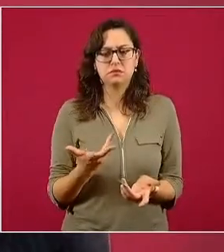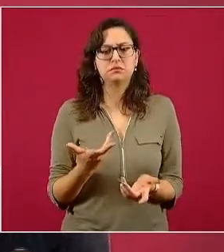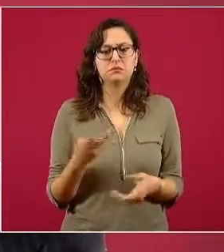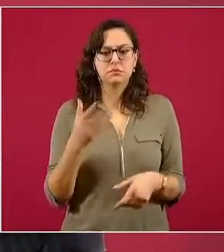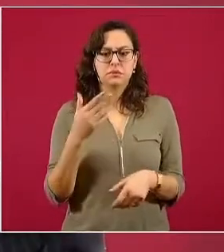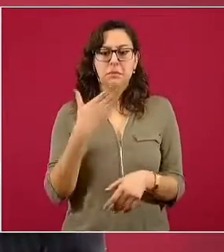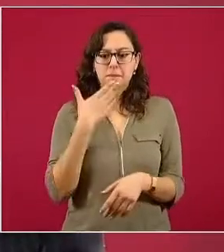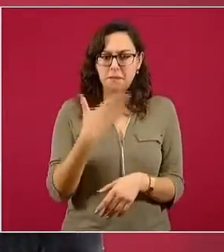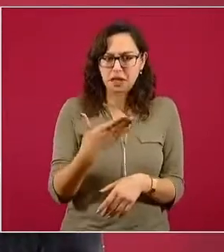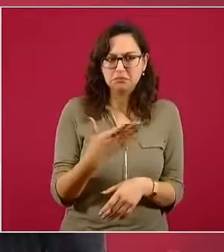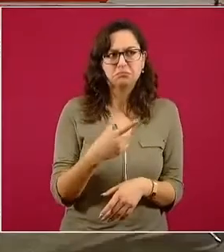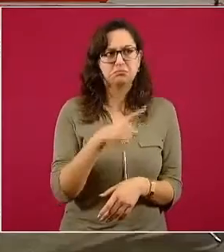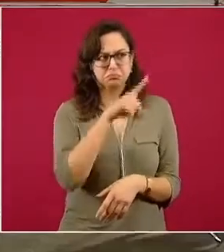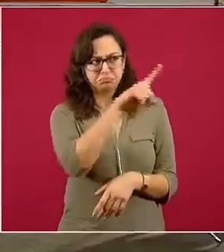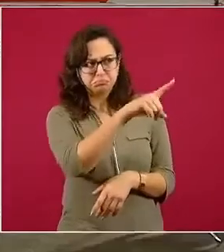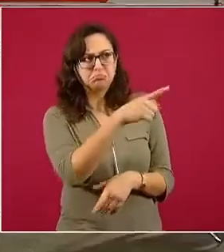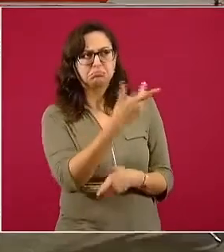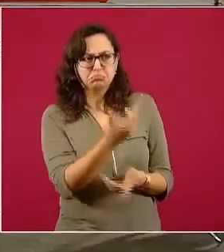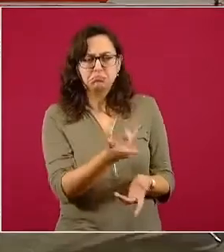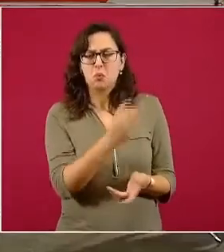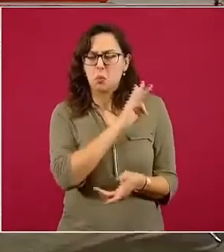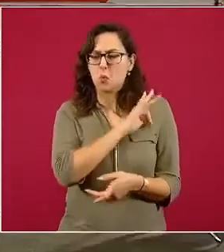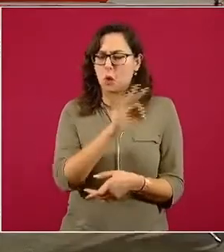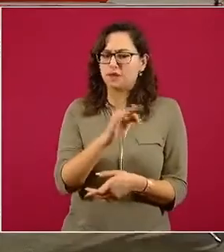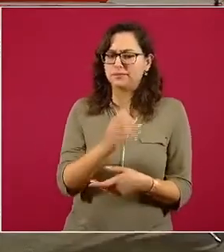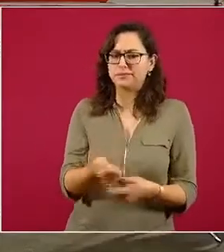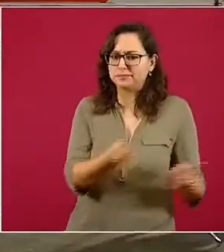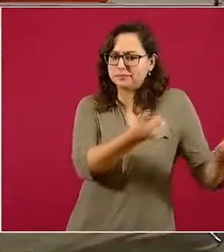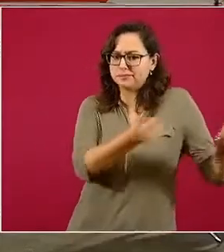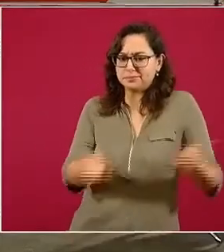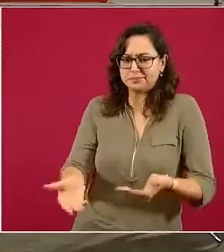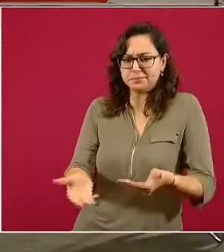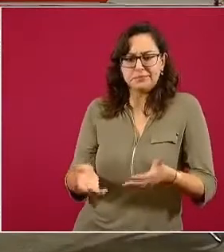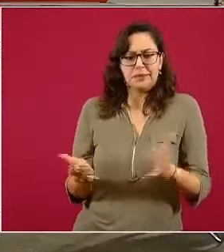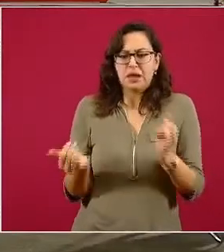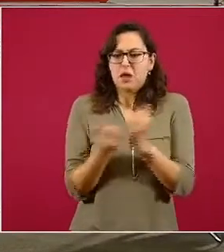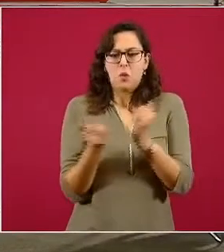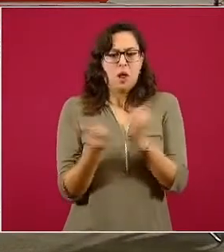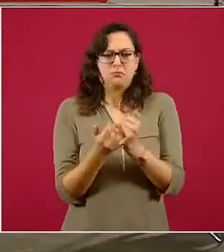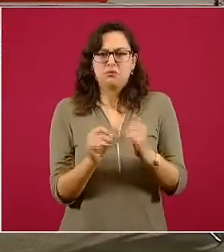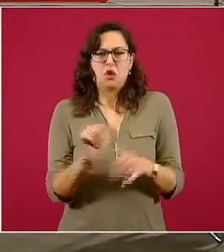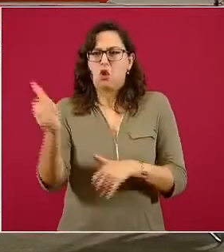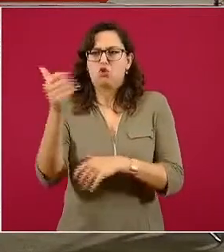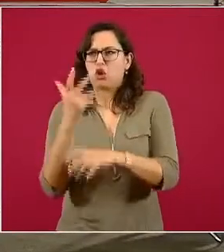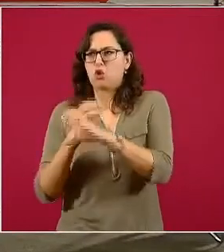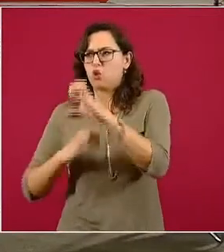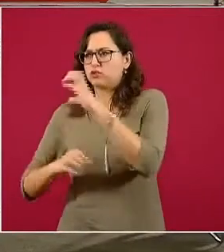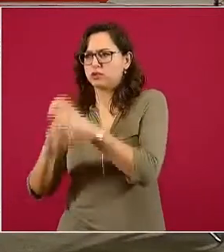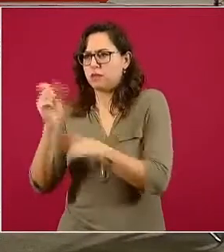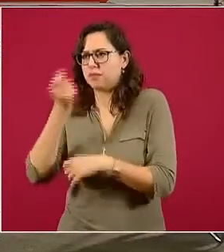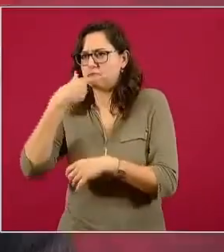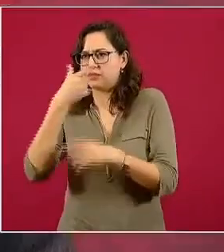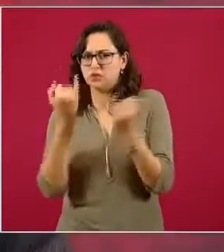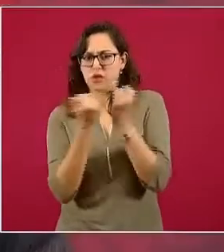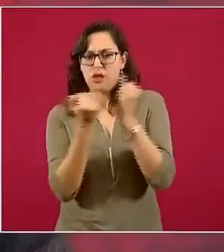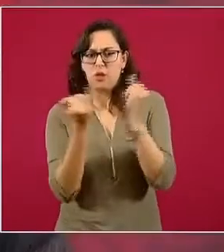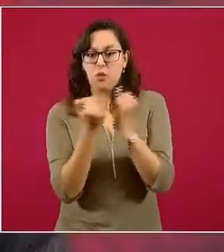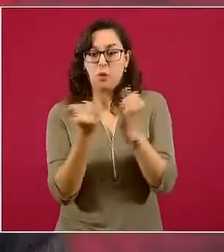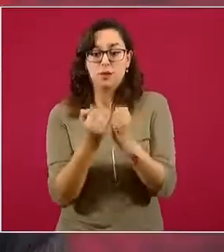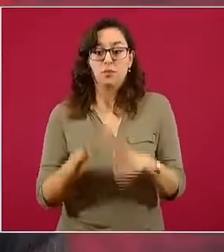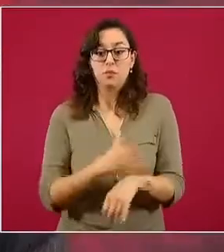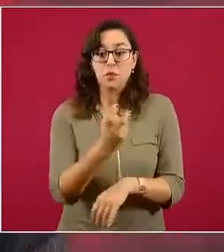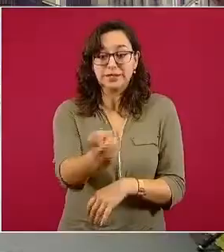oportuno, Pfizer puede reaccionar y puede ordenar los pedidos, como ocurre con cualquier otro insumo para la salud o para cualquier cosa.